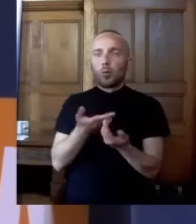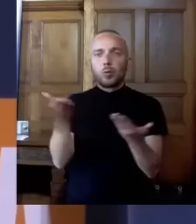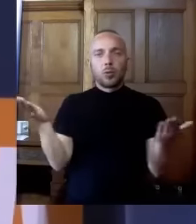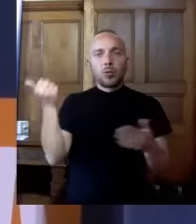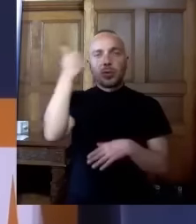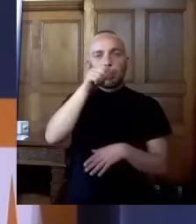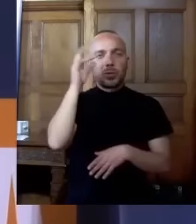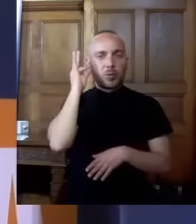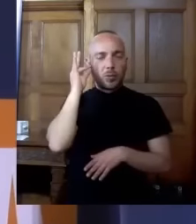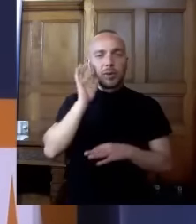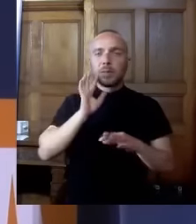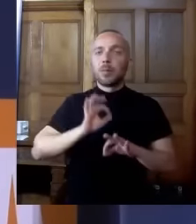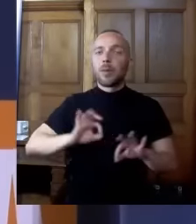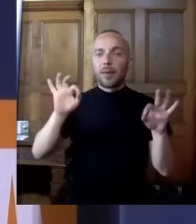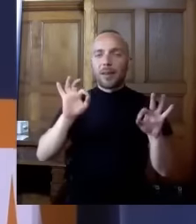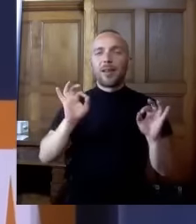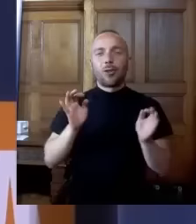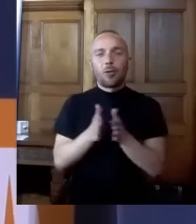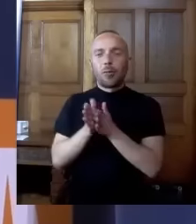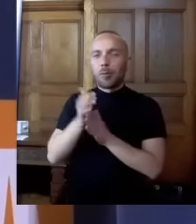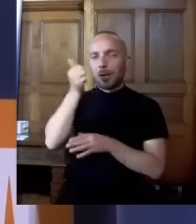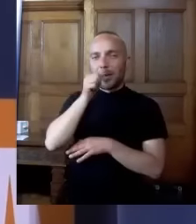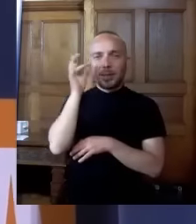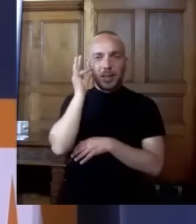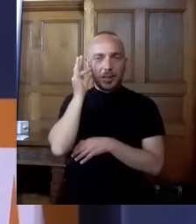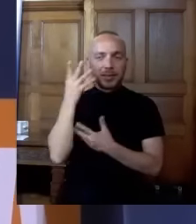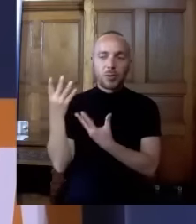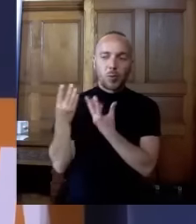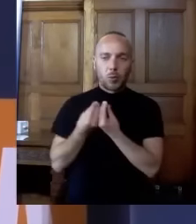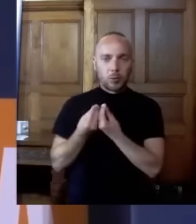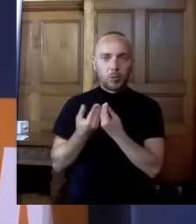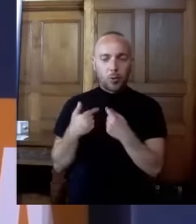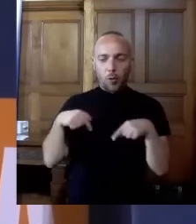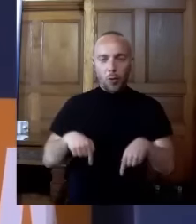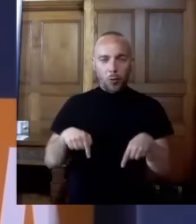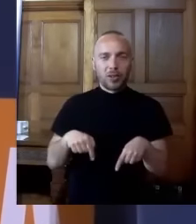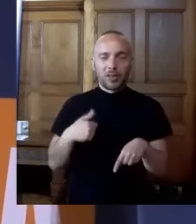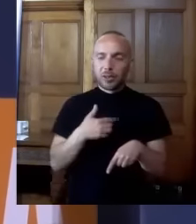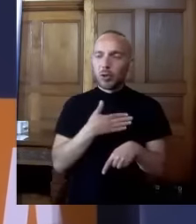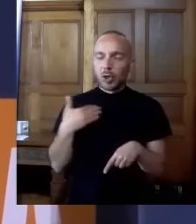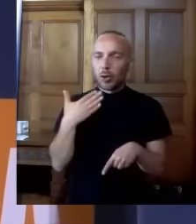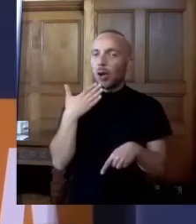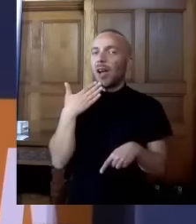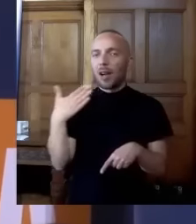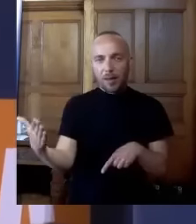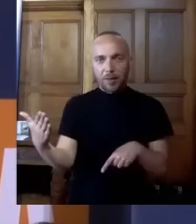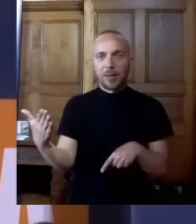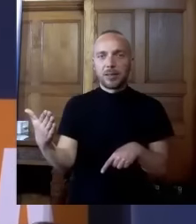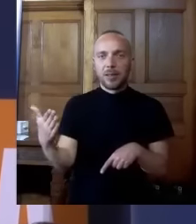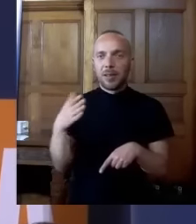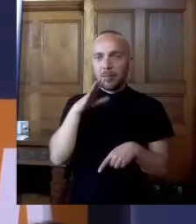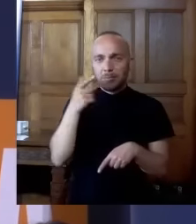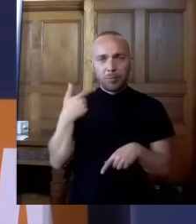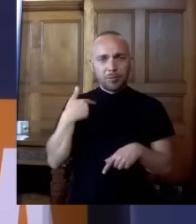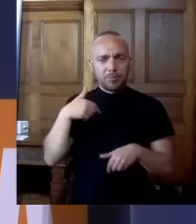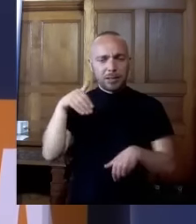vosotros especialmente por los compañeros y las compañeras que me acompañan en el día de hoy a los que quiero darle las gracias por echarse